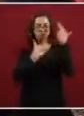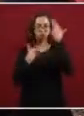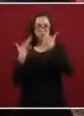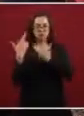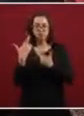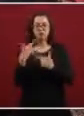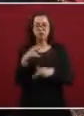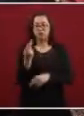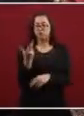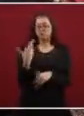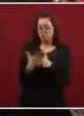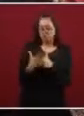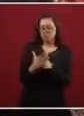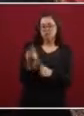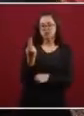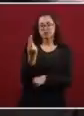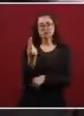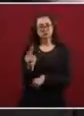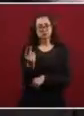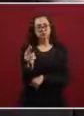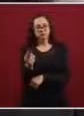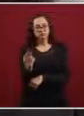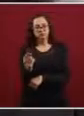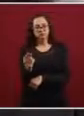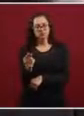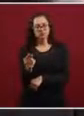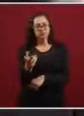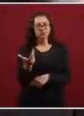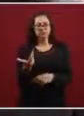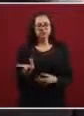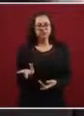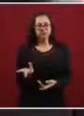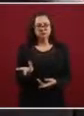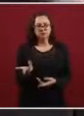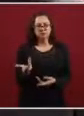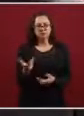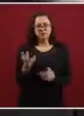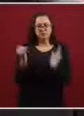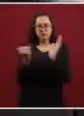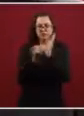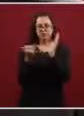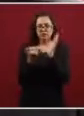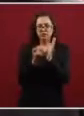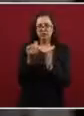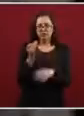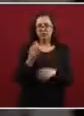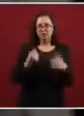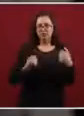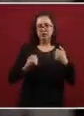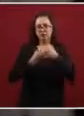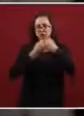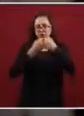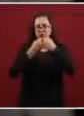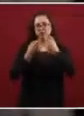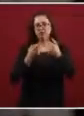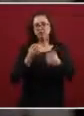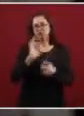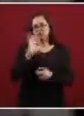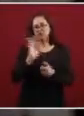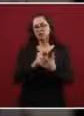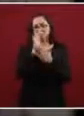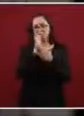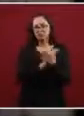en noviembre, en la que prácticamente los aranceles podrían bajar en las importaciones para